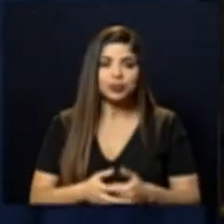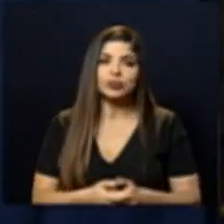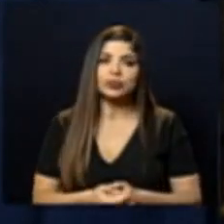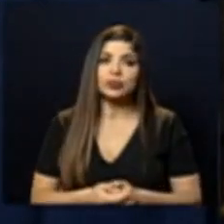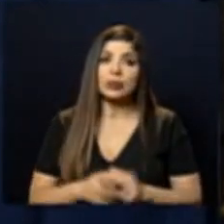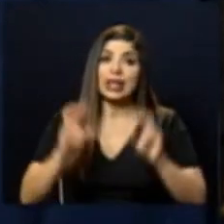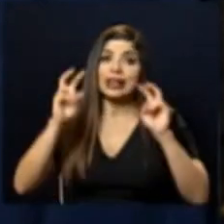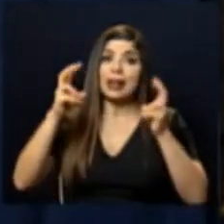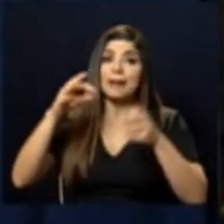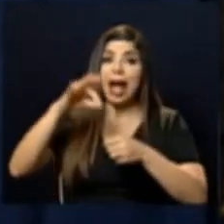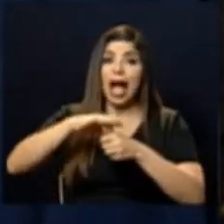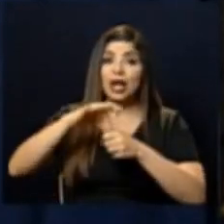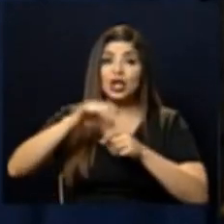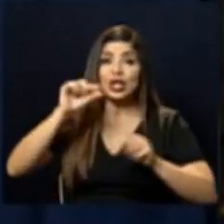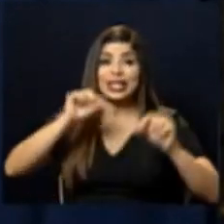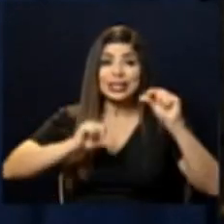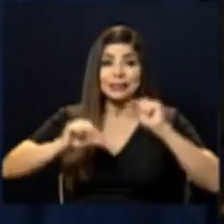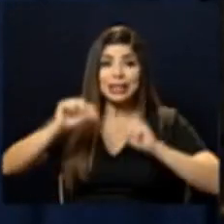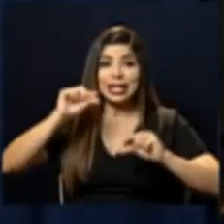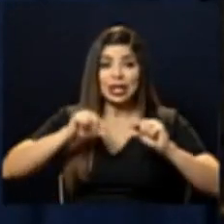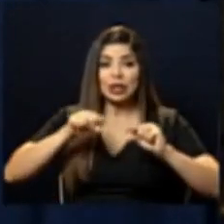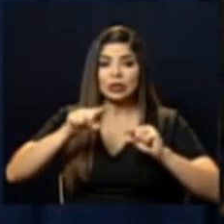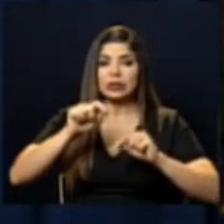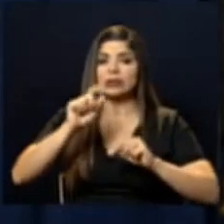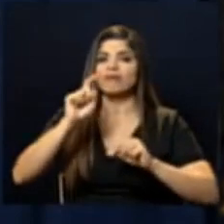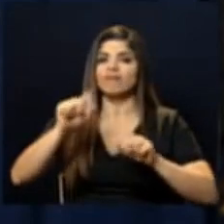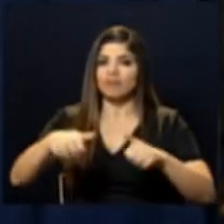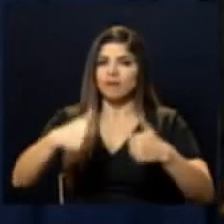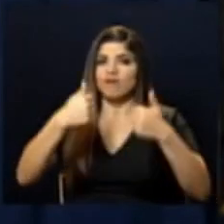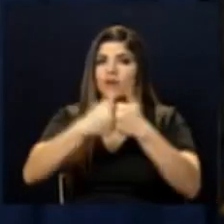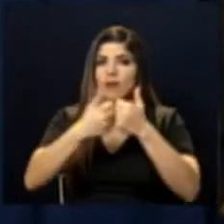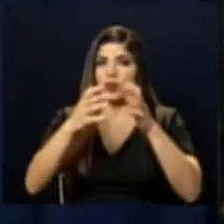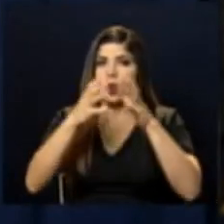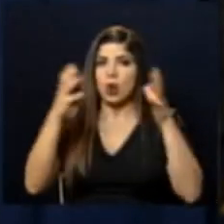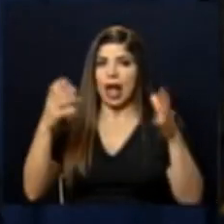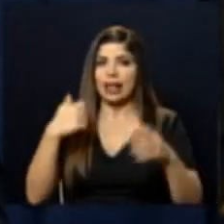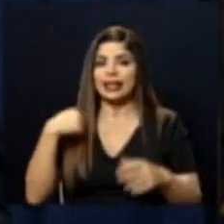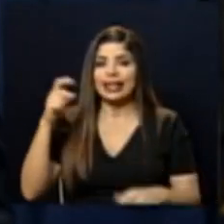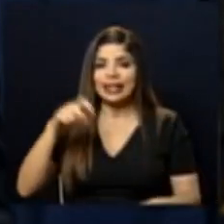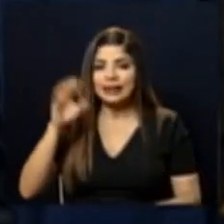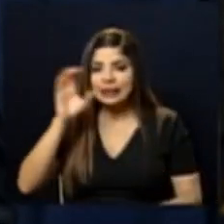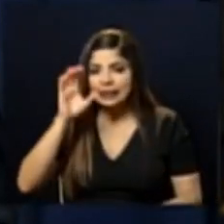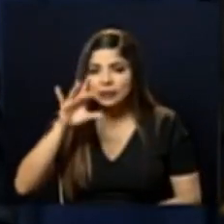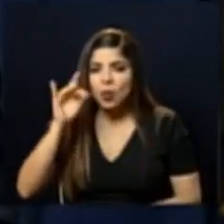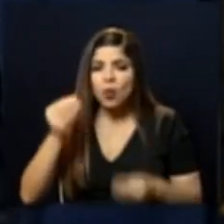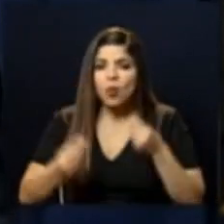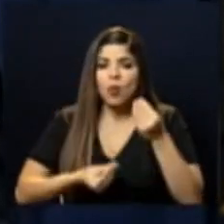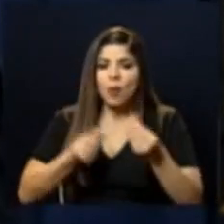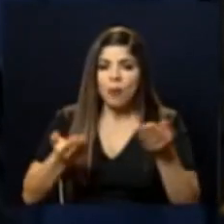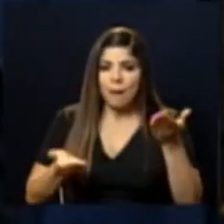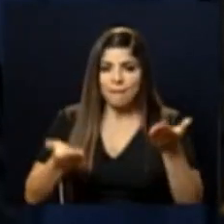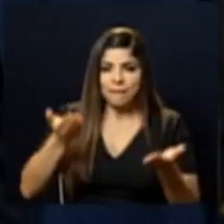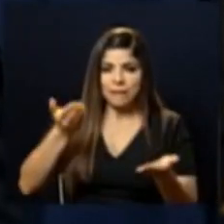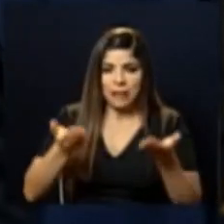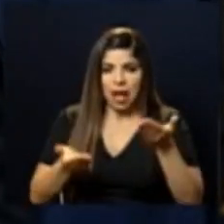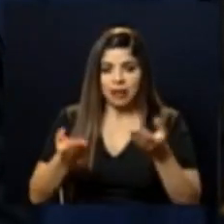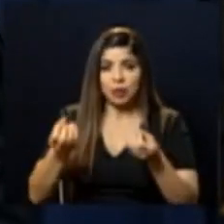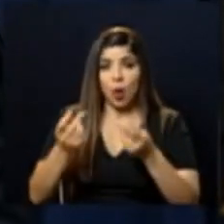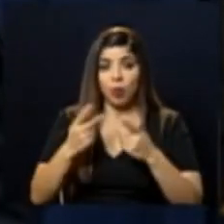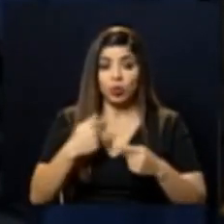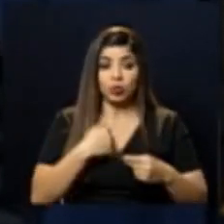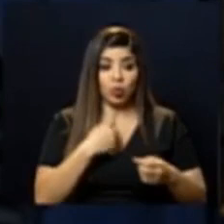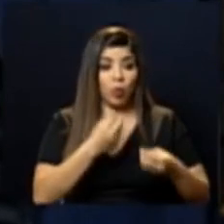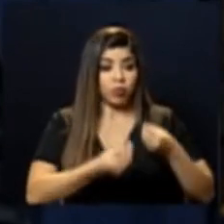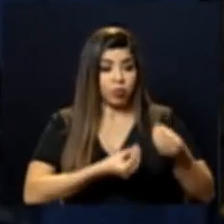El tema de los agroquímicos es otro de los grandes retos y debemos encontrar el balance que nos permita producir